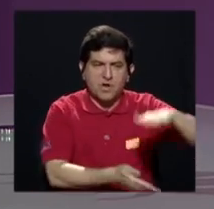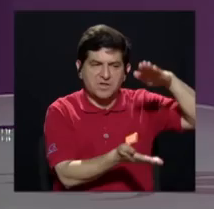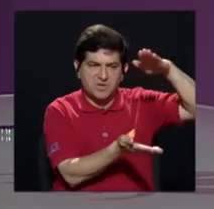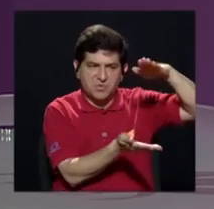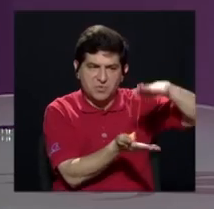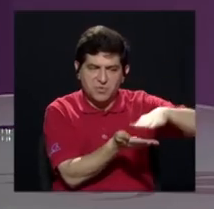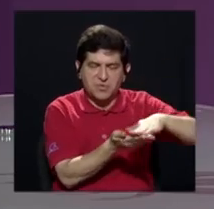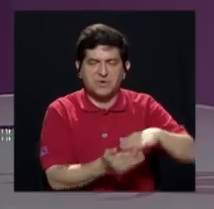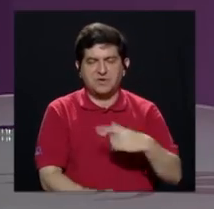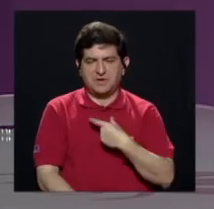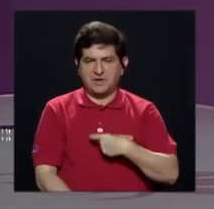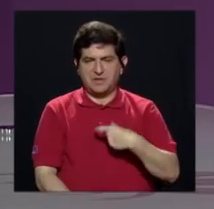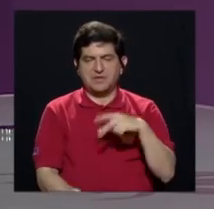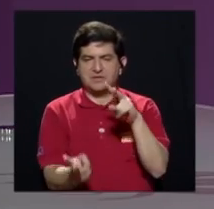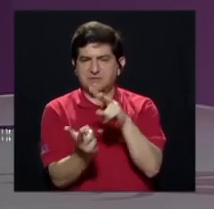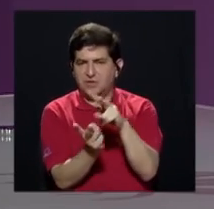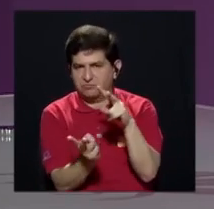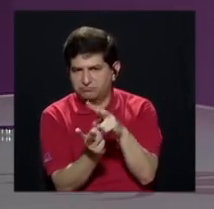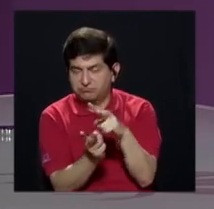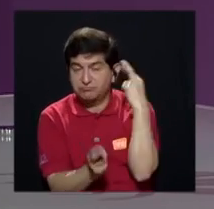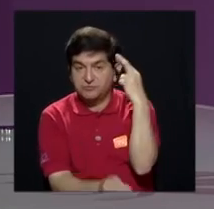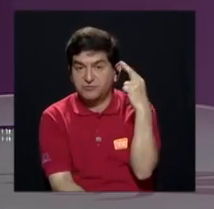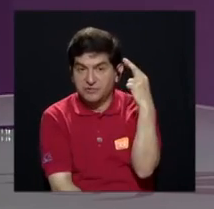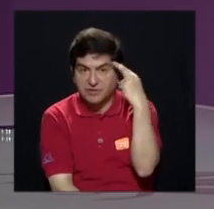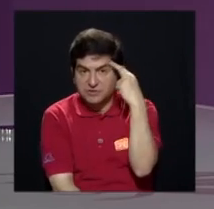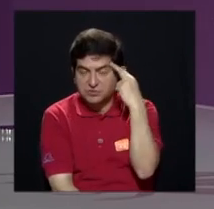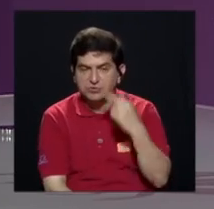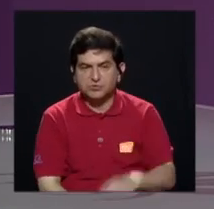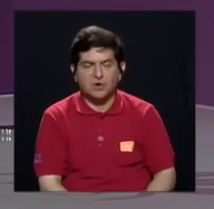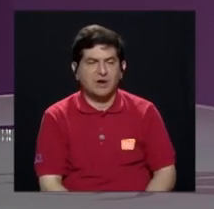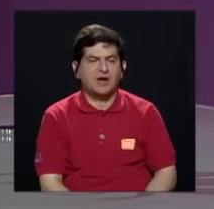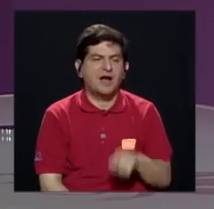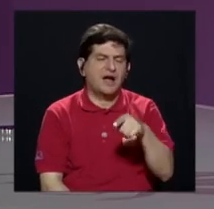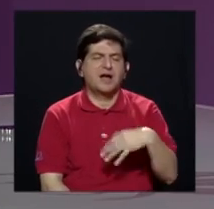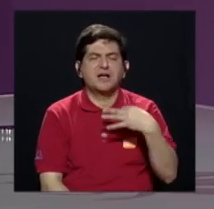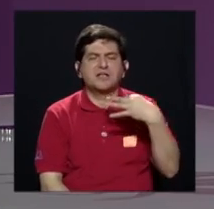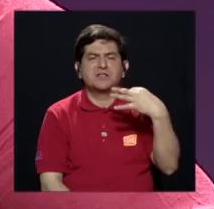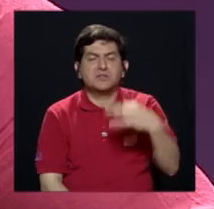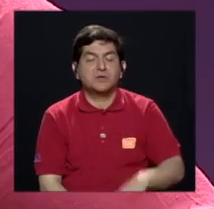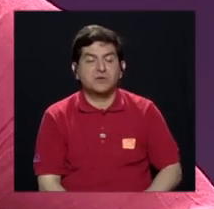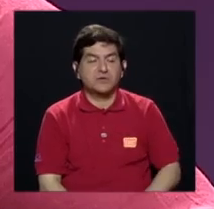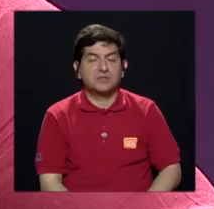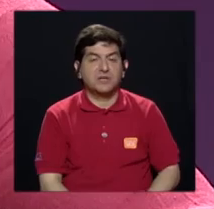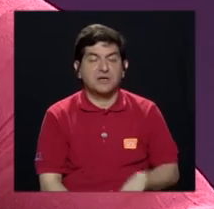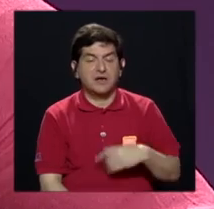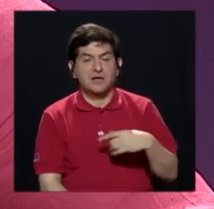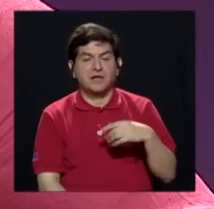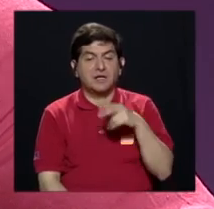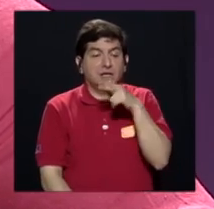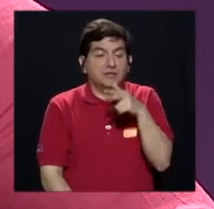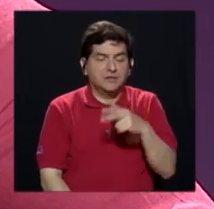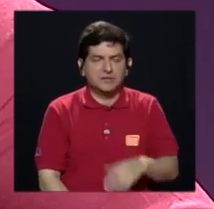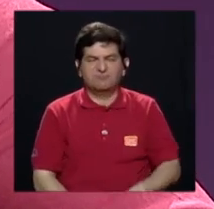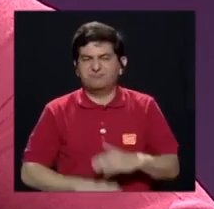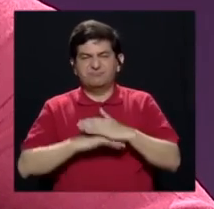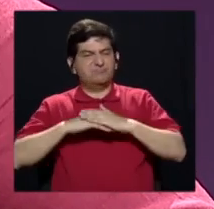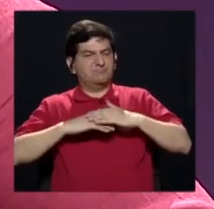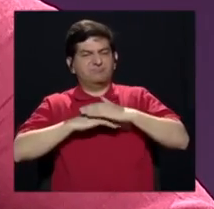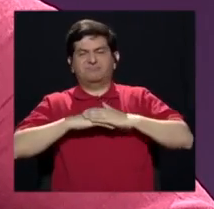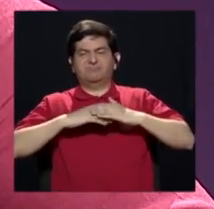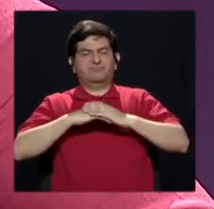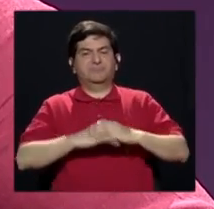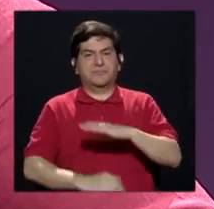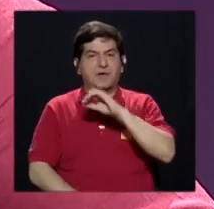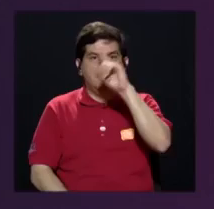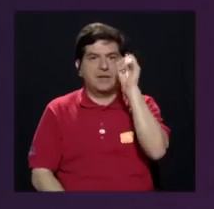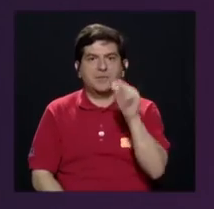deseo sexual y lo bajan porque hay náuseas matutinas hay malestar a incomodidad y sobre todo la